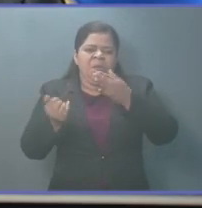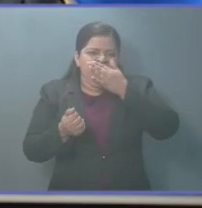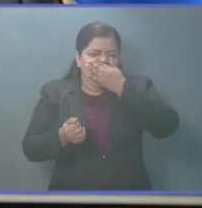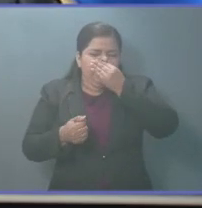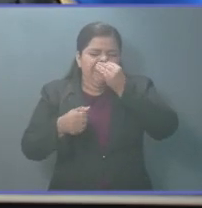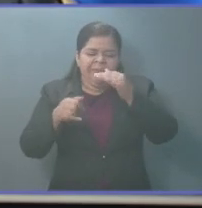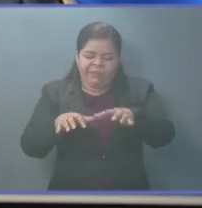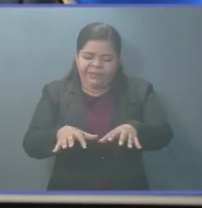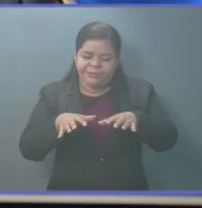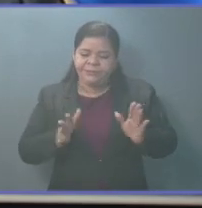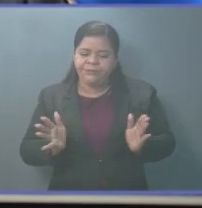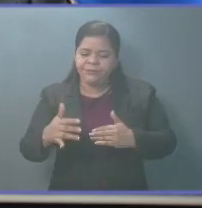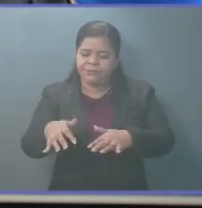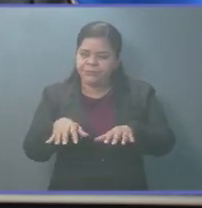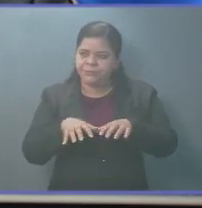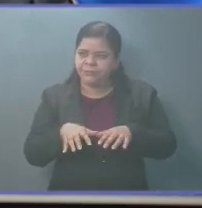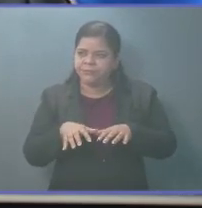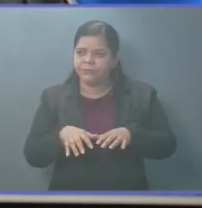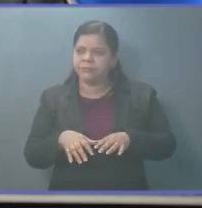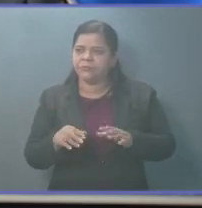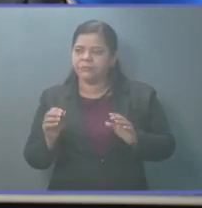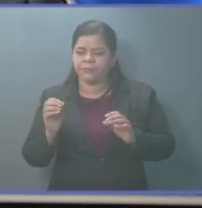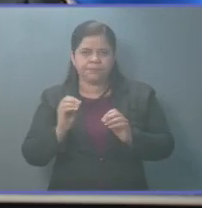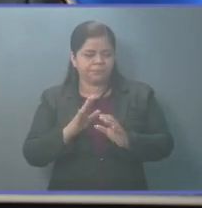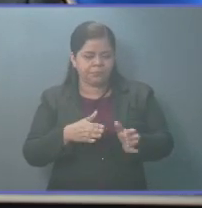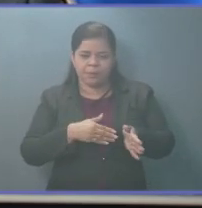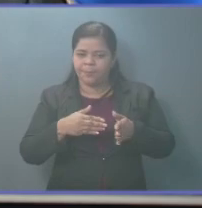Salón Azul, ni abierto sesión